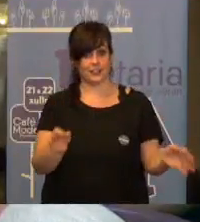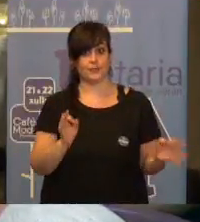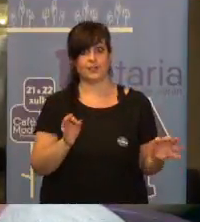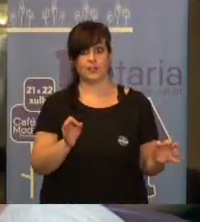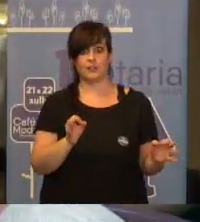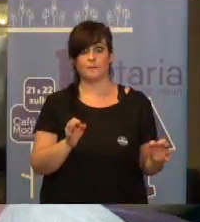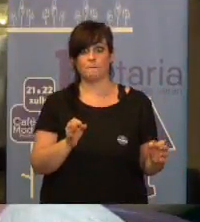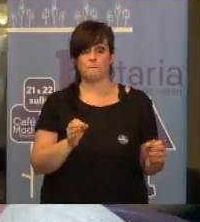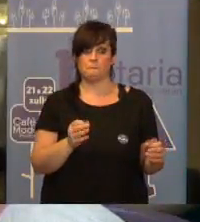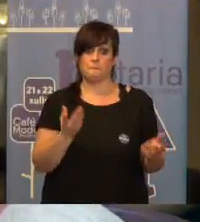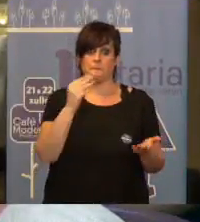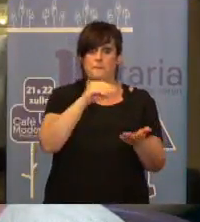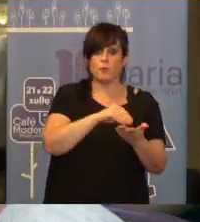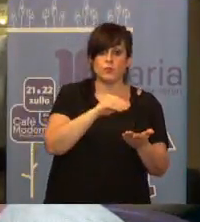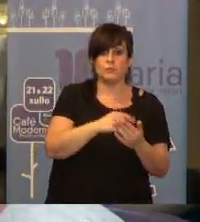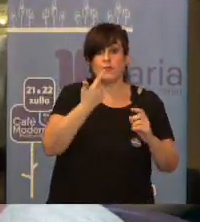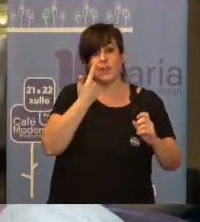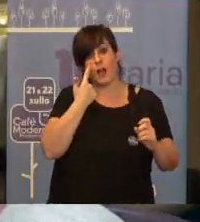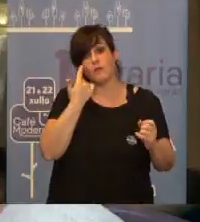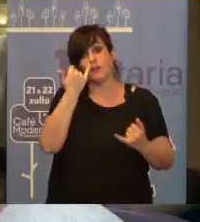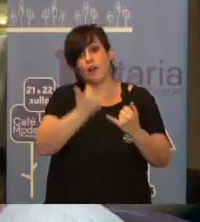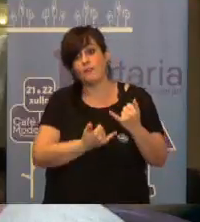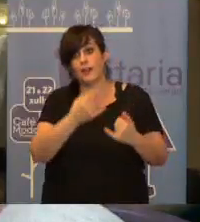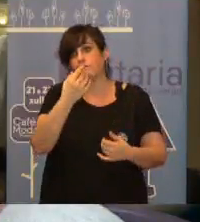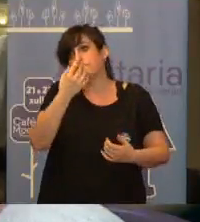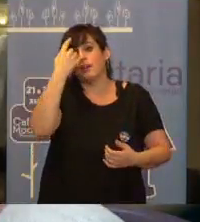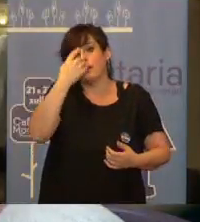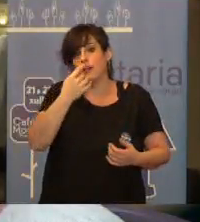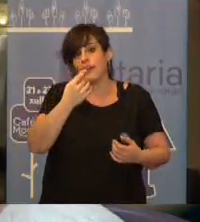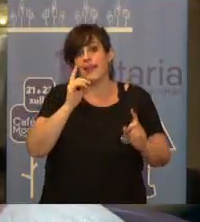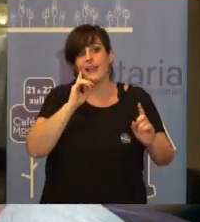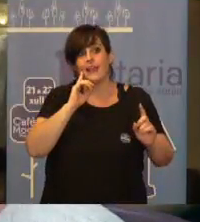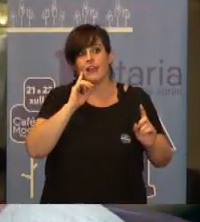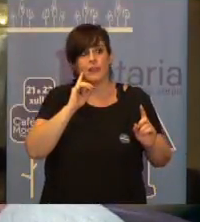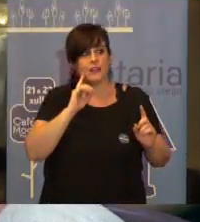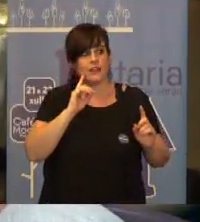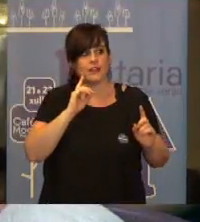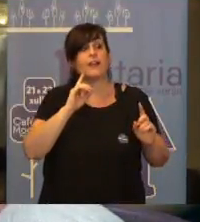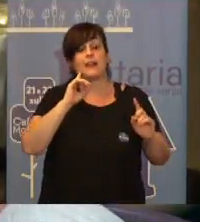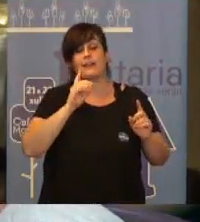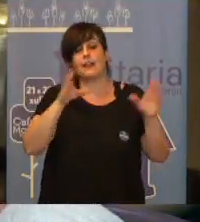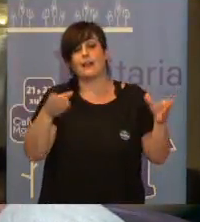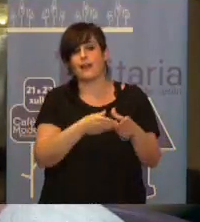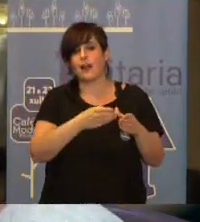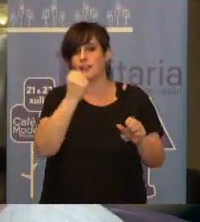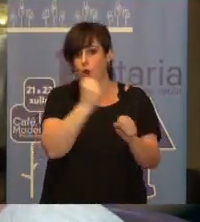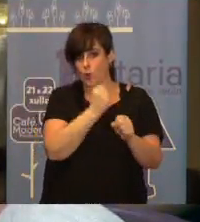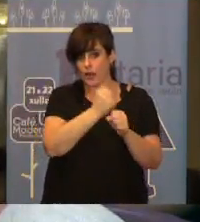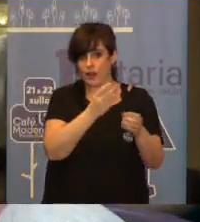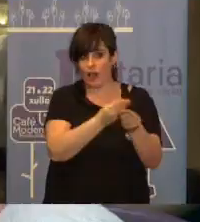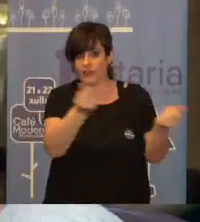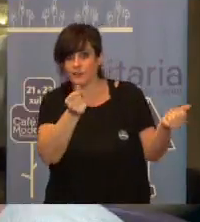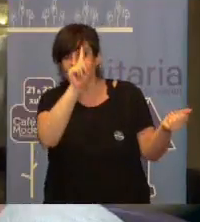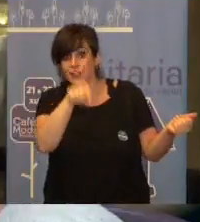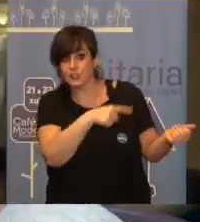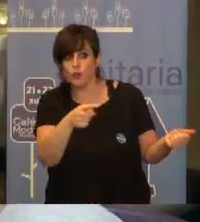si desapareceu a clase obreira, non desapareceu tal, o que si é evidente que a clase obreira como tal cambiou, mudou, as estruturas de clases